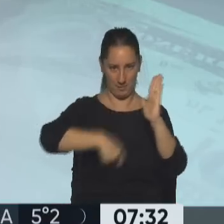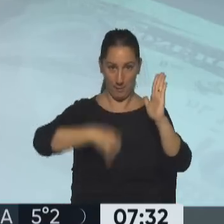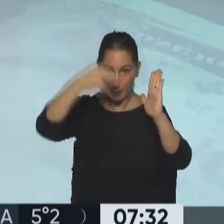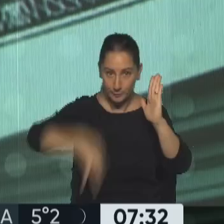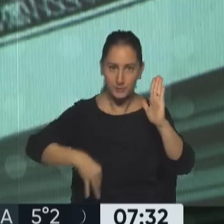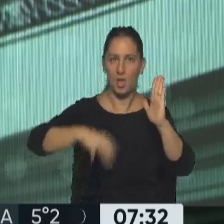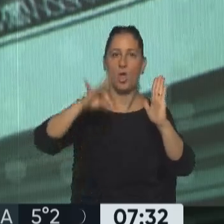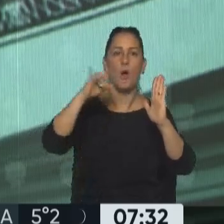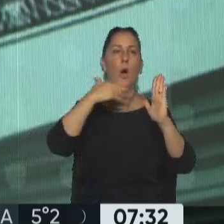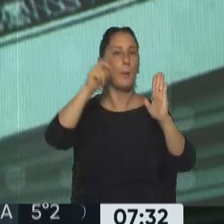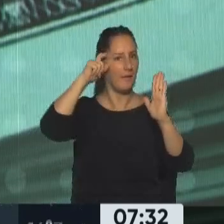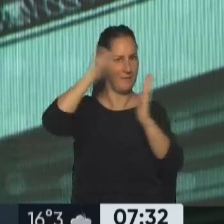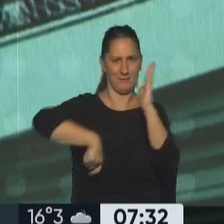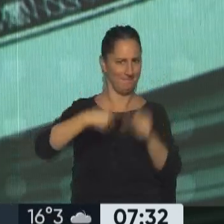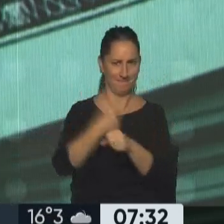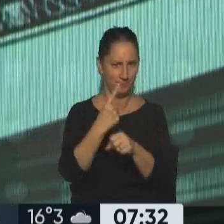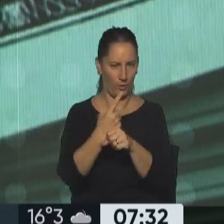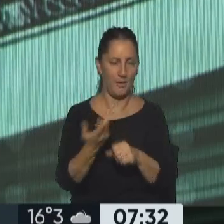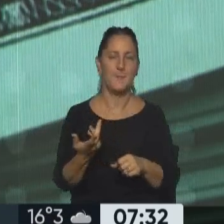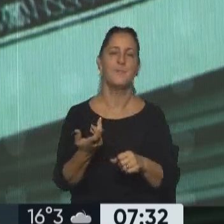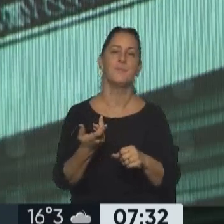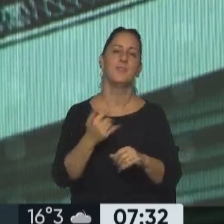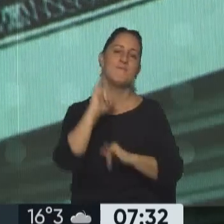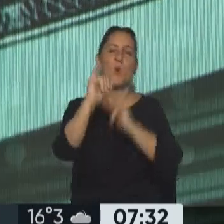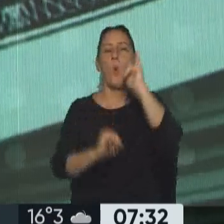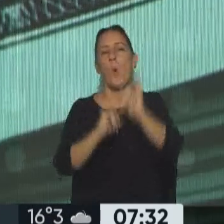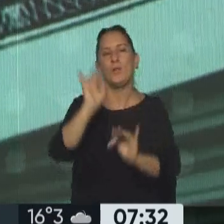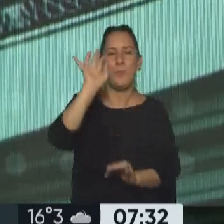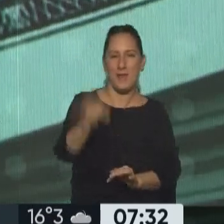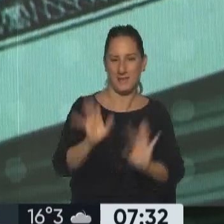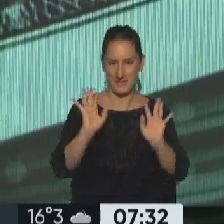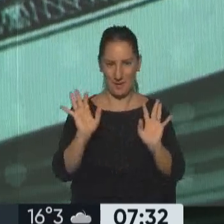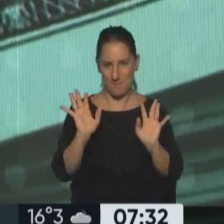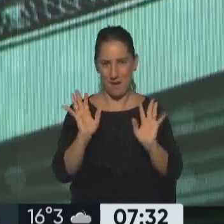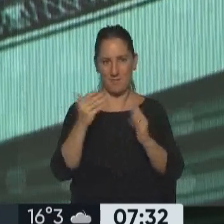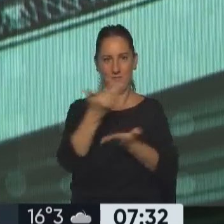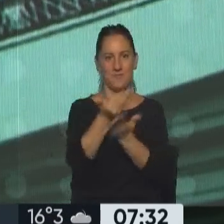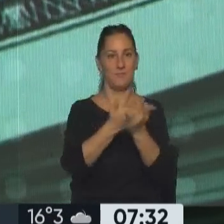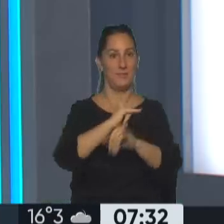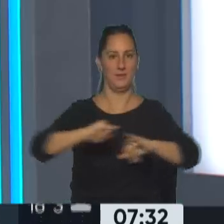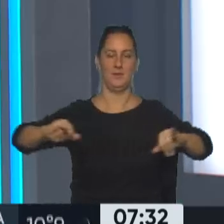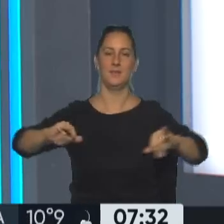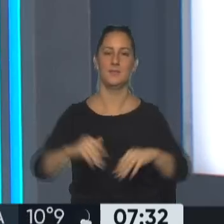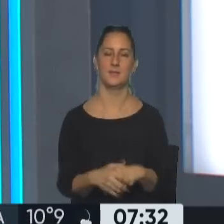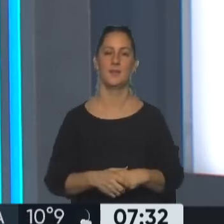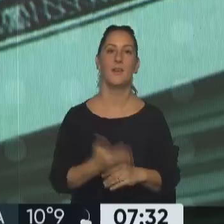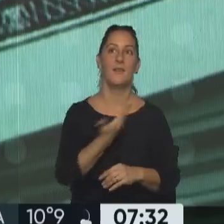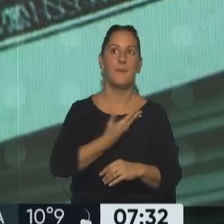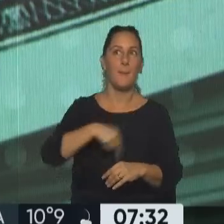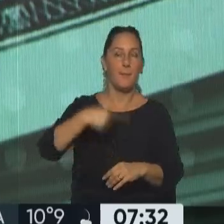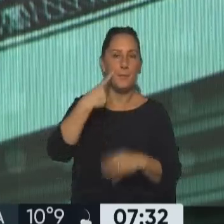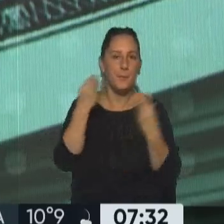esto? ¿O es informativo? Es informativo, Bueno, les estoy bueno, contando para que sepan lo que fue Bueno. ese informe, con ese acuerdo con el Fondo Monetario